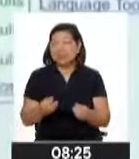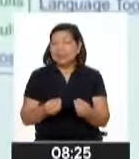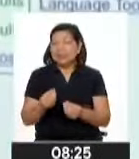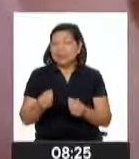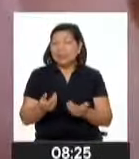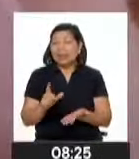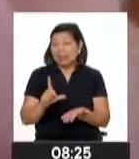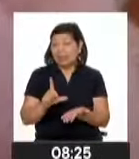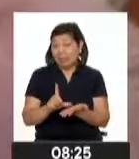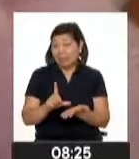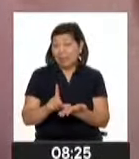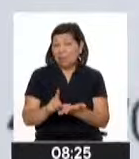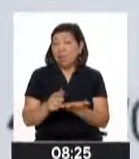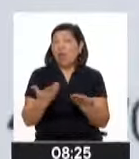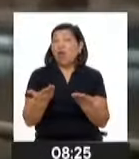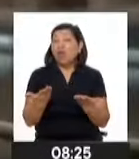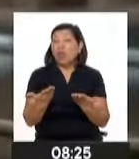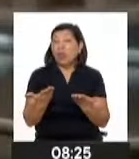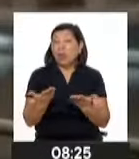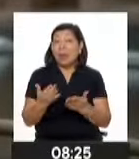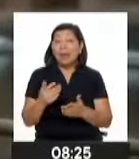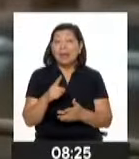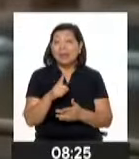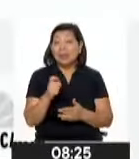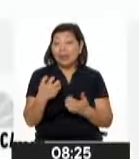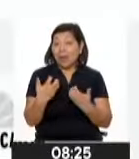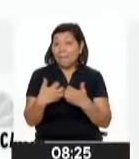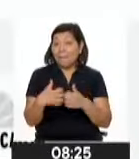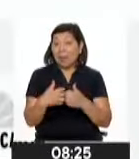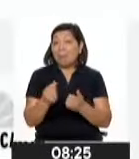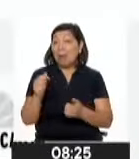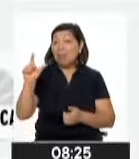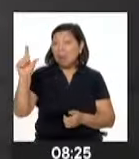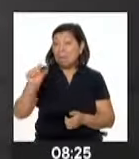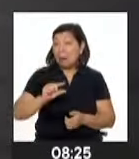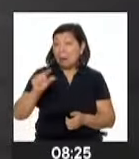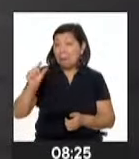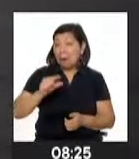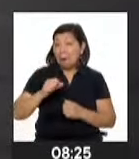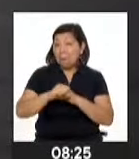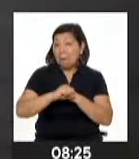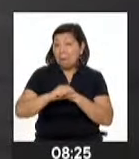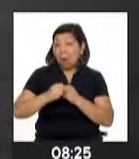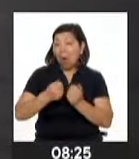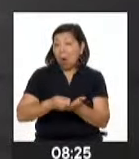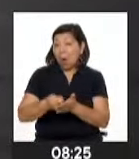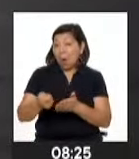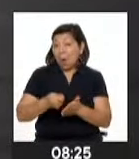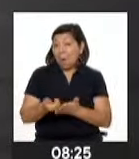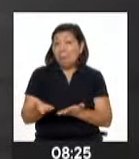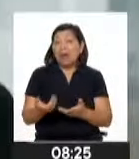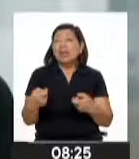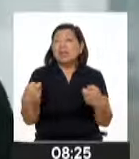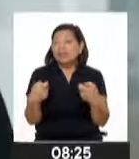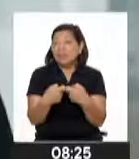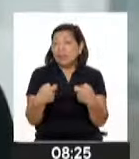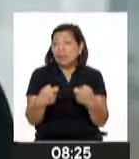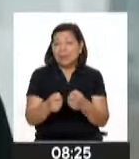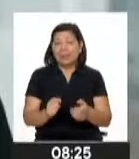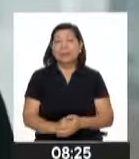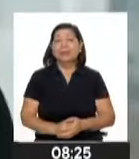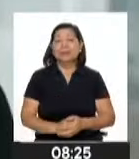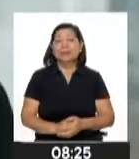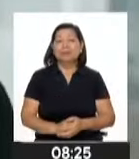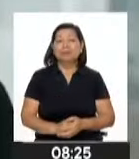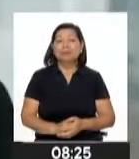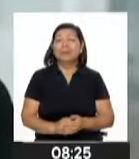Comercio de Lima, en la que participan más de 100 empresas con descuentos y promociones en compras online. Se espera